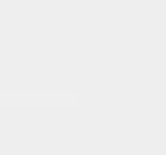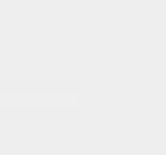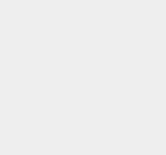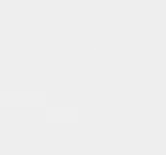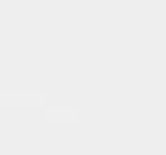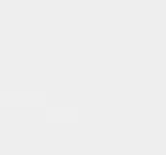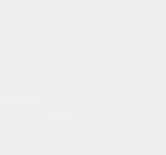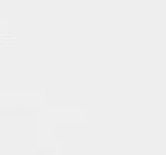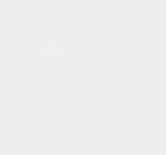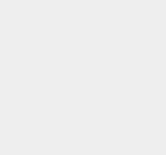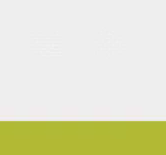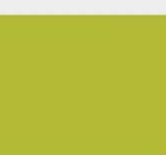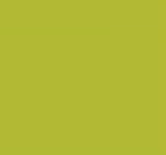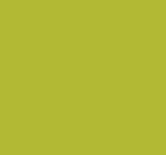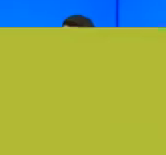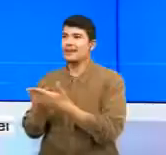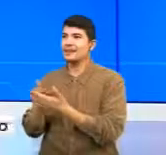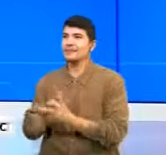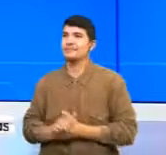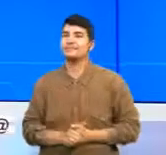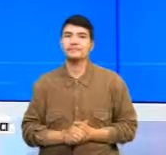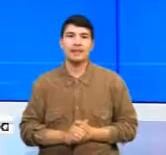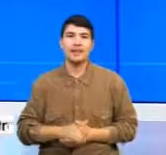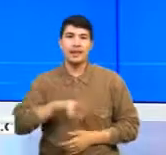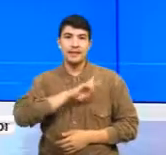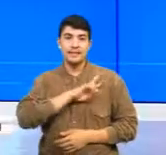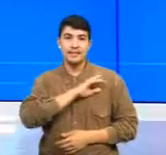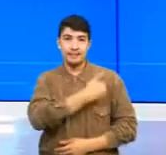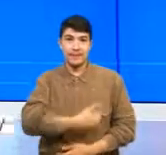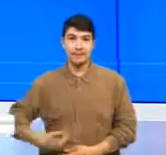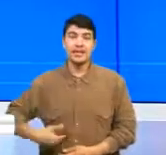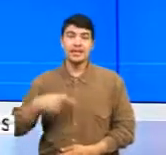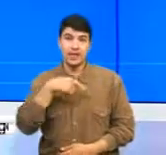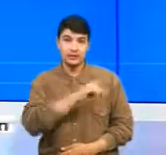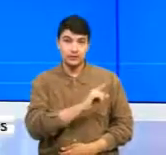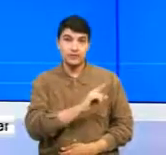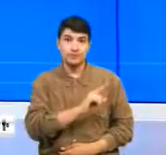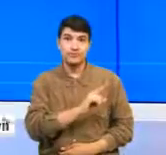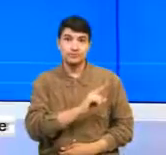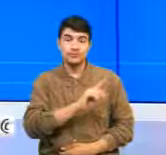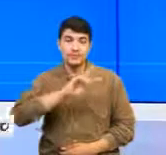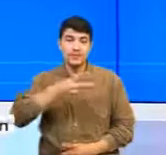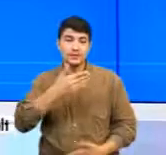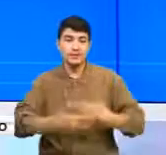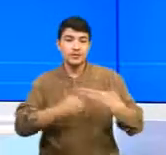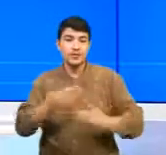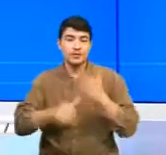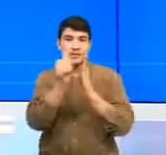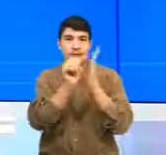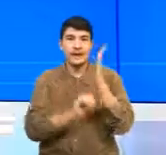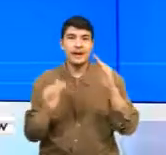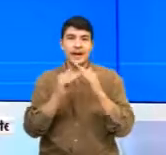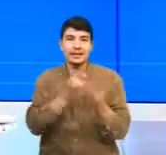pero tocón y la vicepresidencia de la república adjudicó en la segunda fase de programa de vivienda gratuita